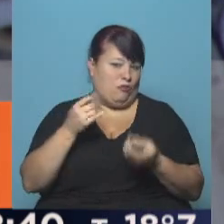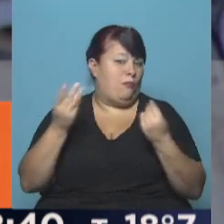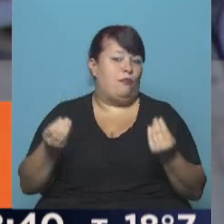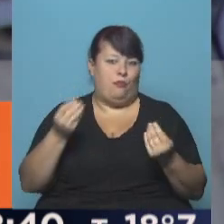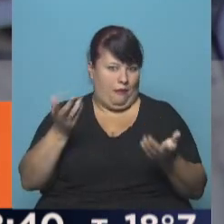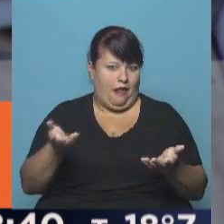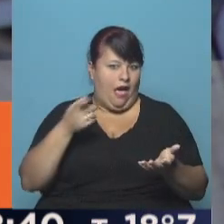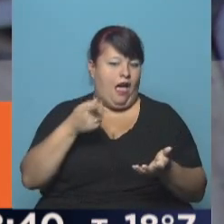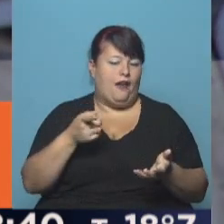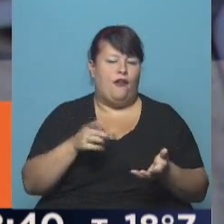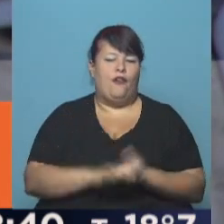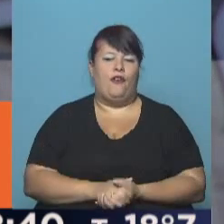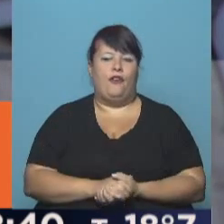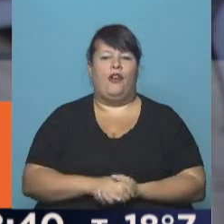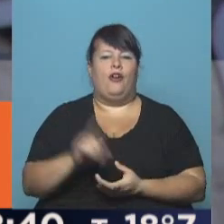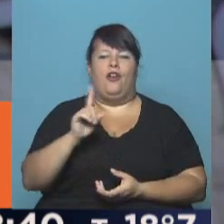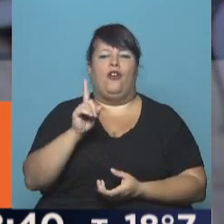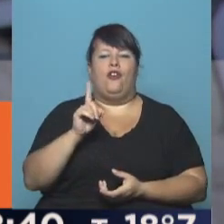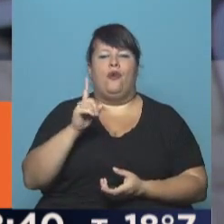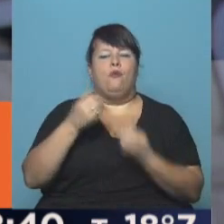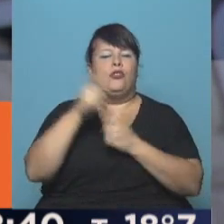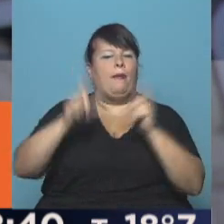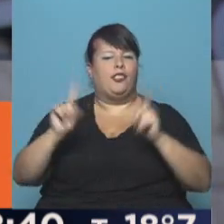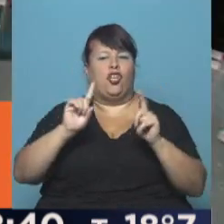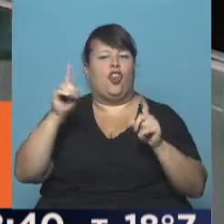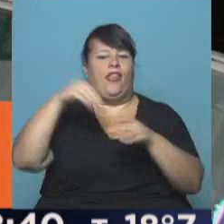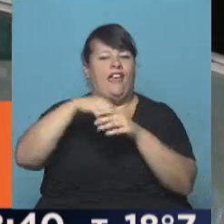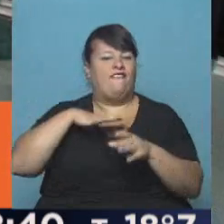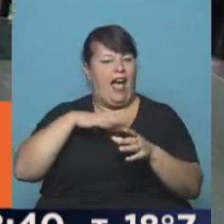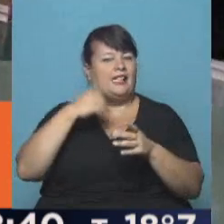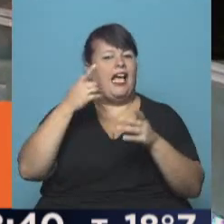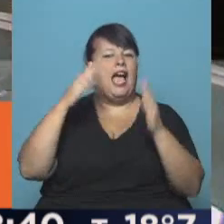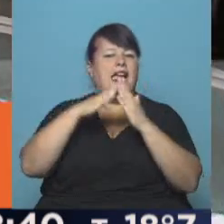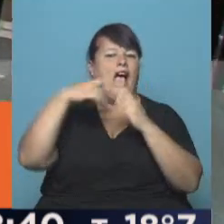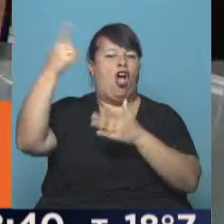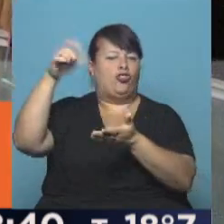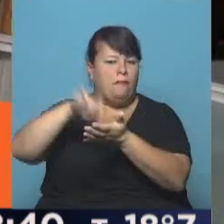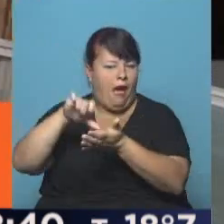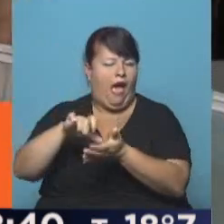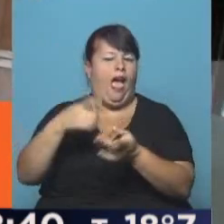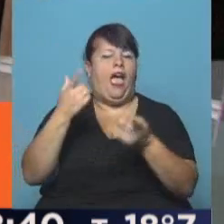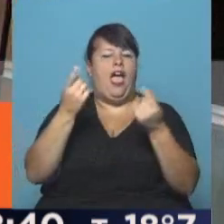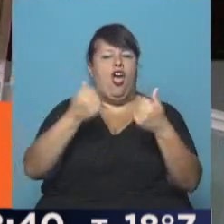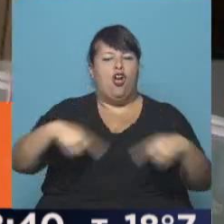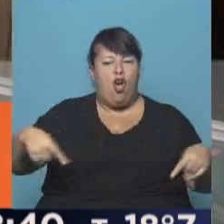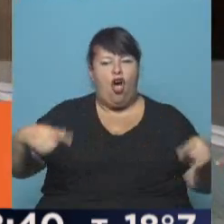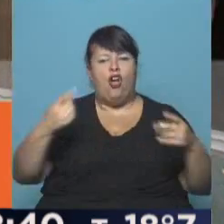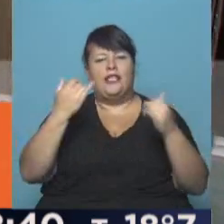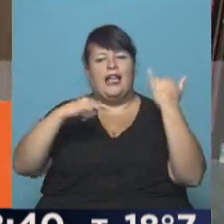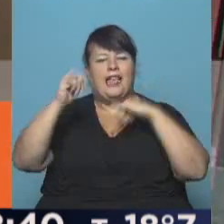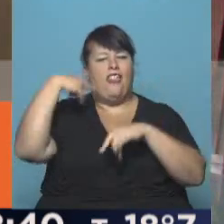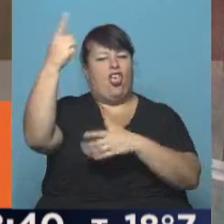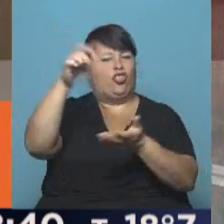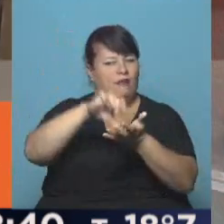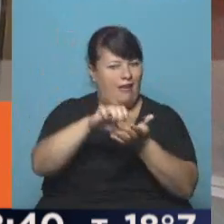evidentemente no se adhirió mucha gente del mercado interno mucho se mueve el exterior muchos bienes y acciones del exterior